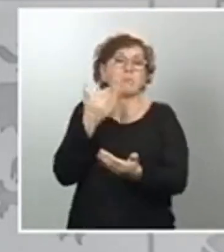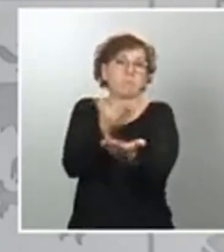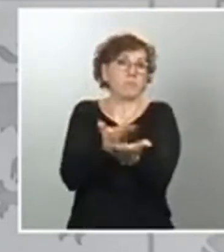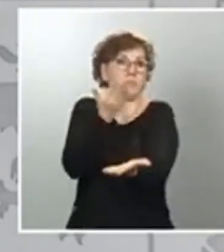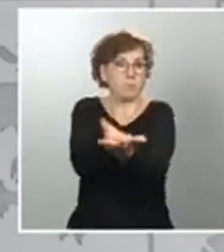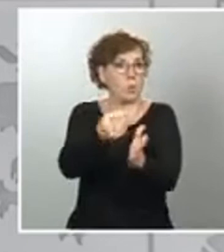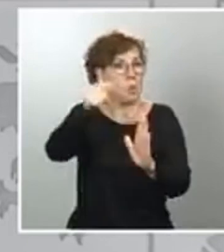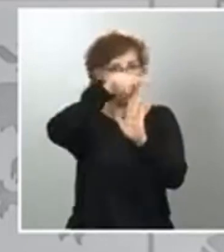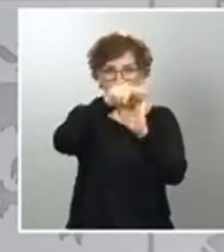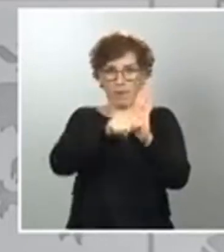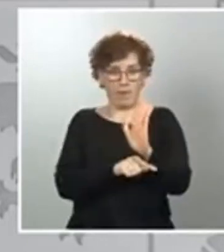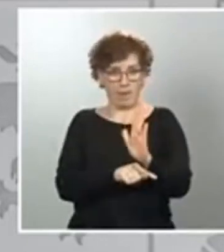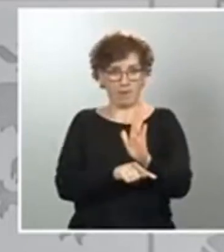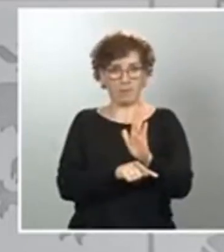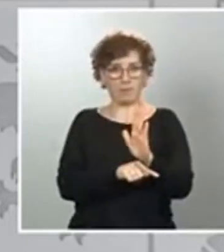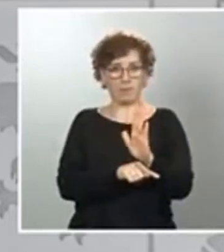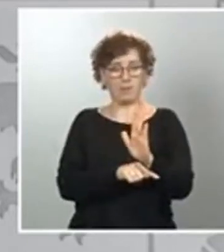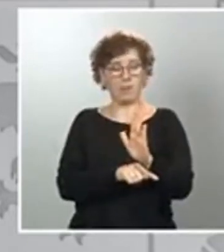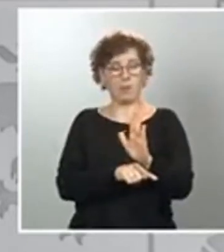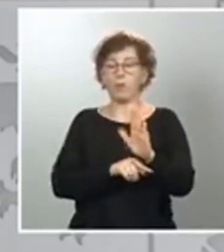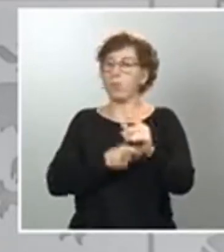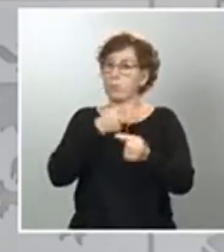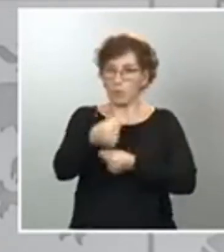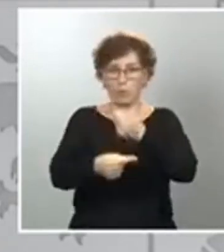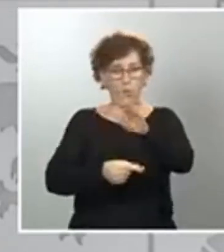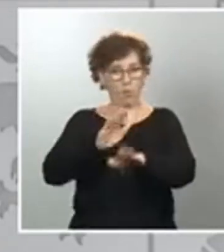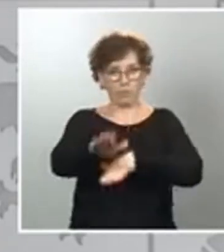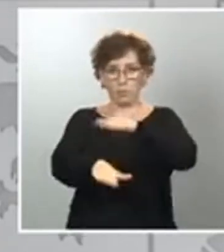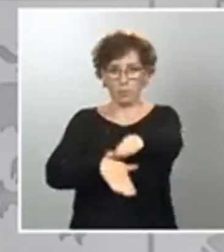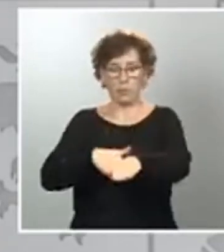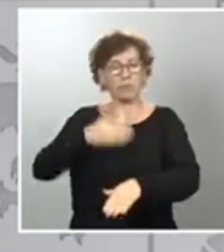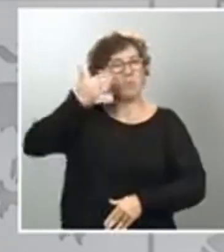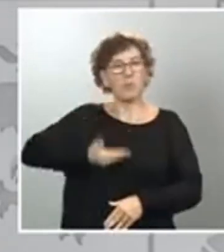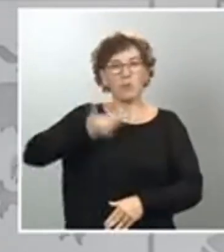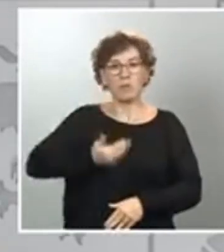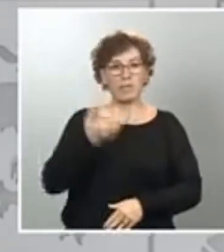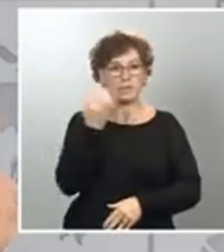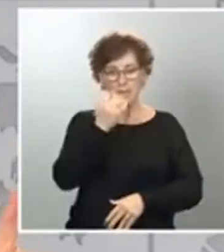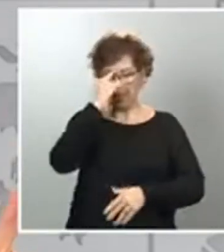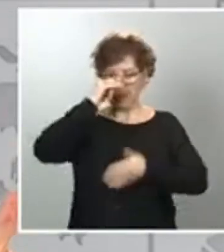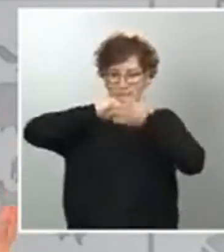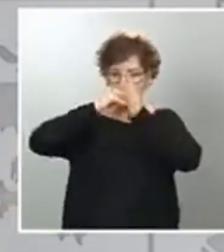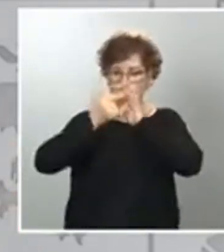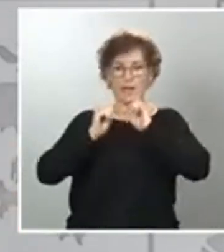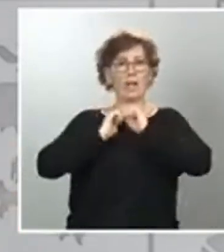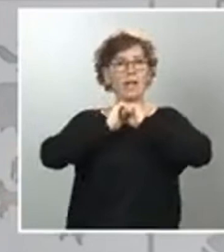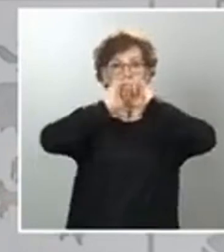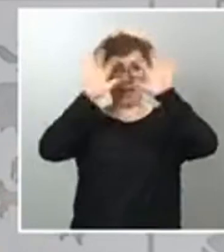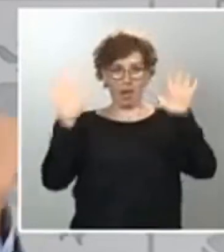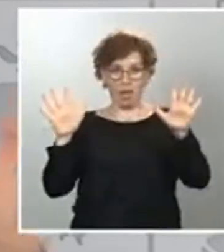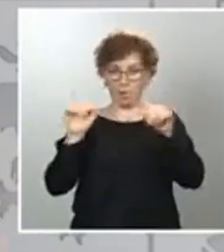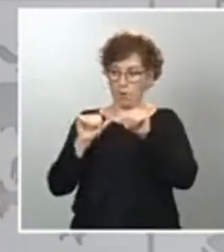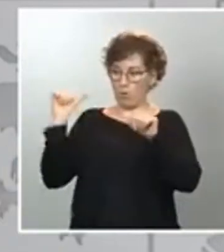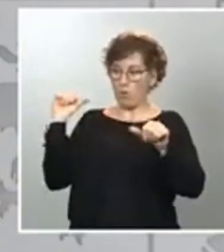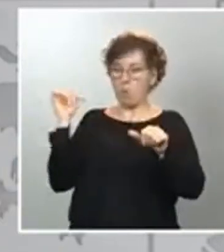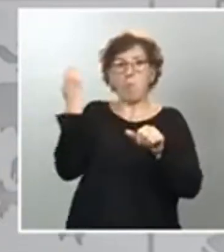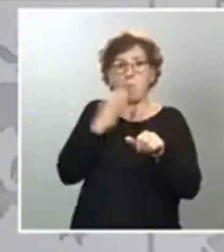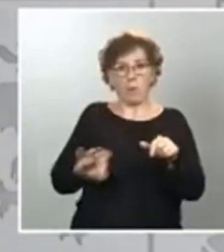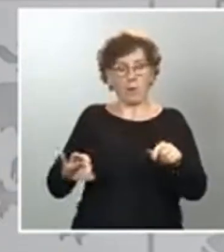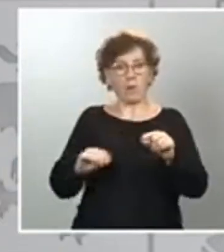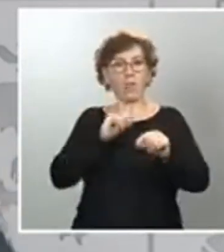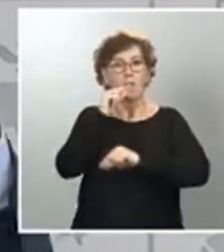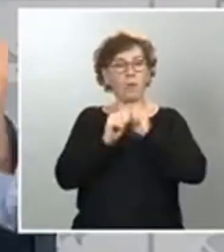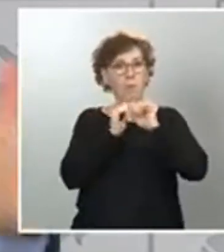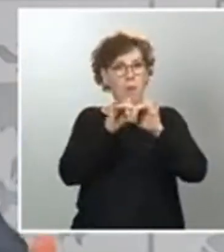creo que lo que es importante es que, digamos, la arquitectura que nos ha permitido contener la pandemia, doblegar la